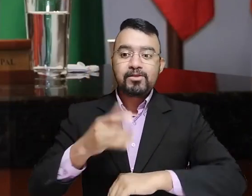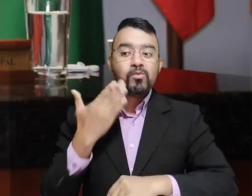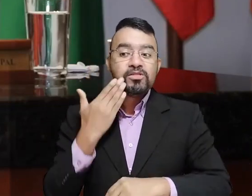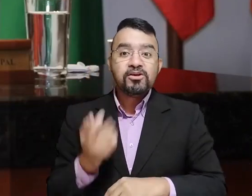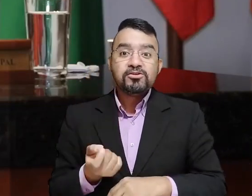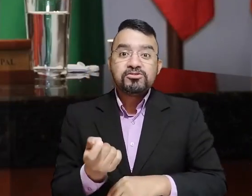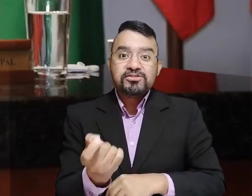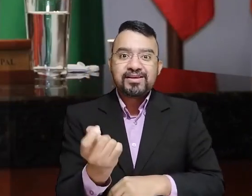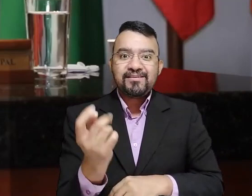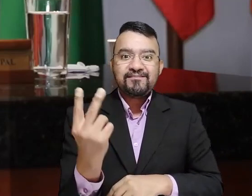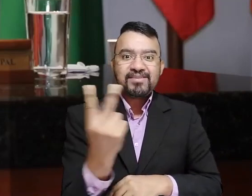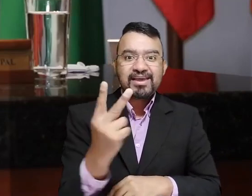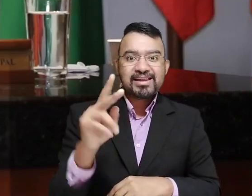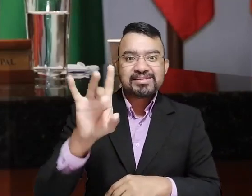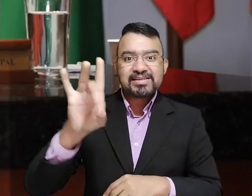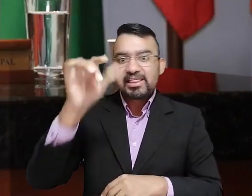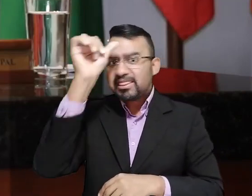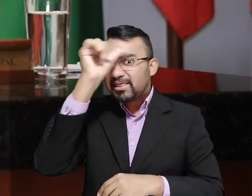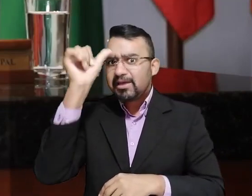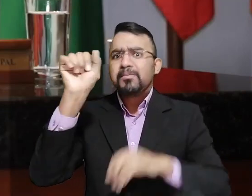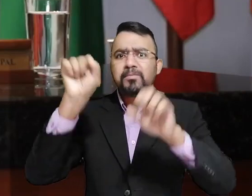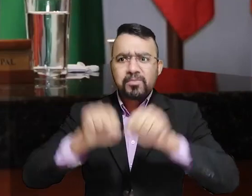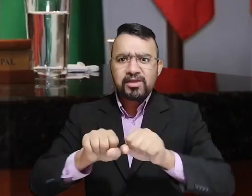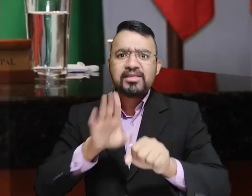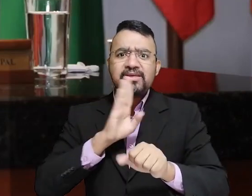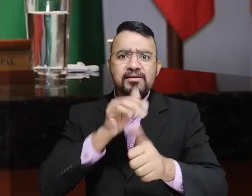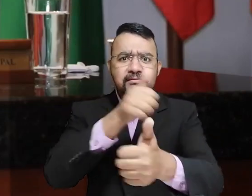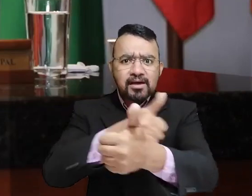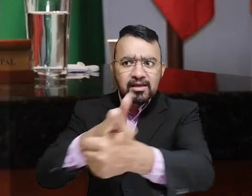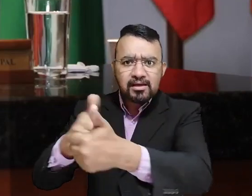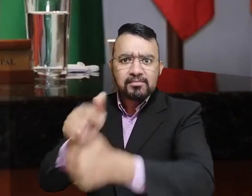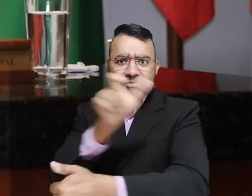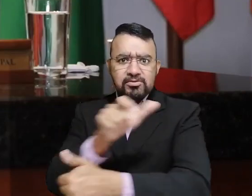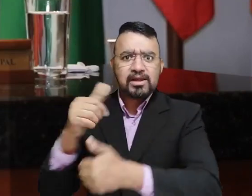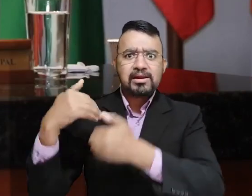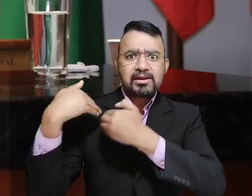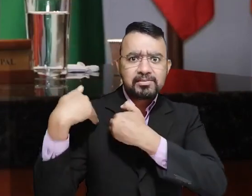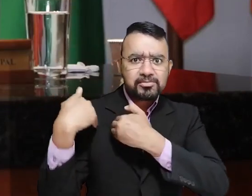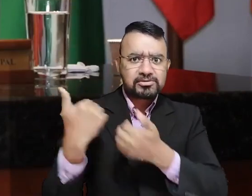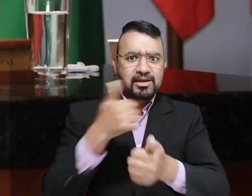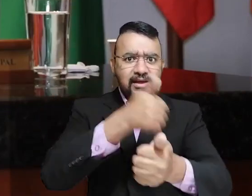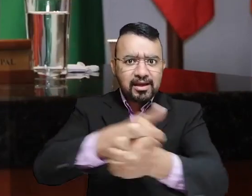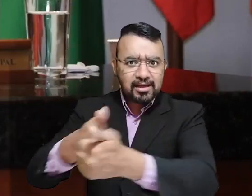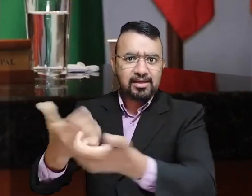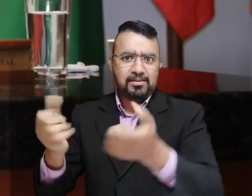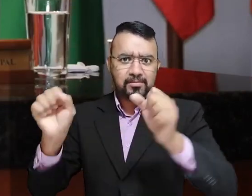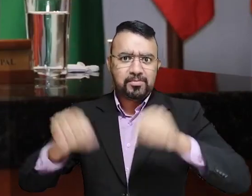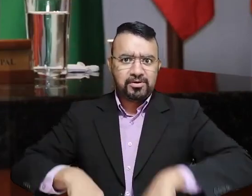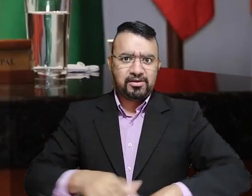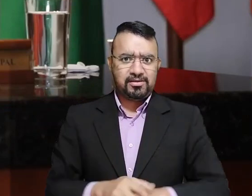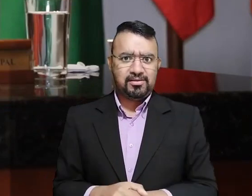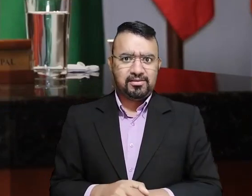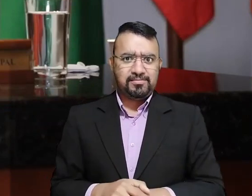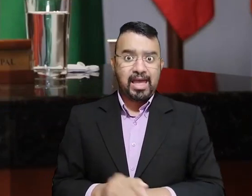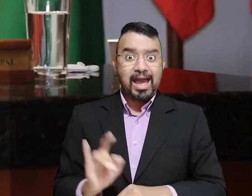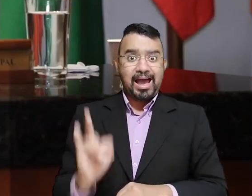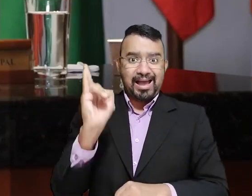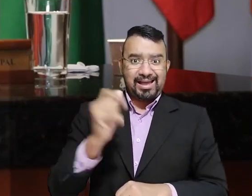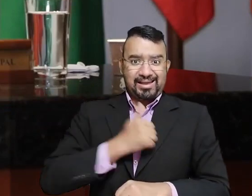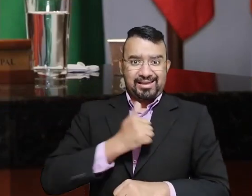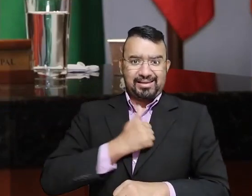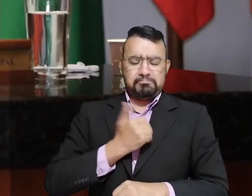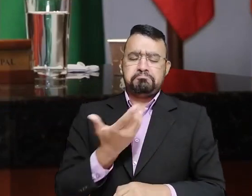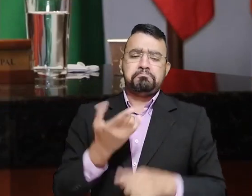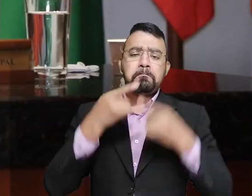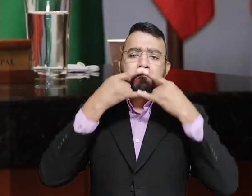en el camino y dejar este fin de semana a que los ciudadanos tengan responsabilidad con lo que está pasando.